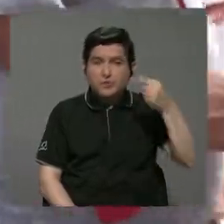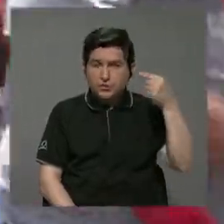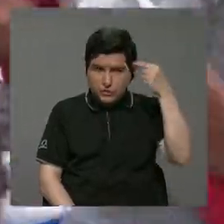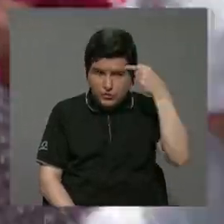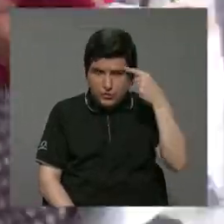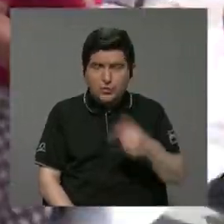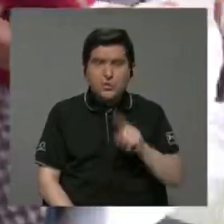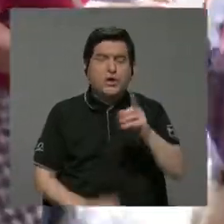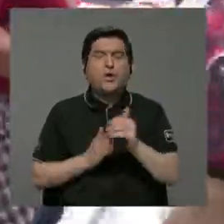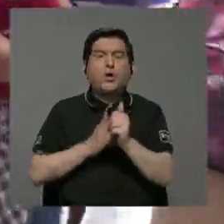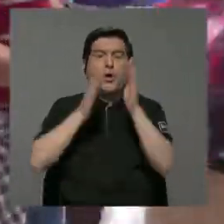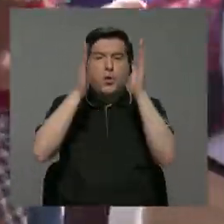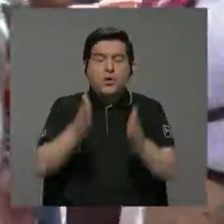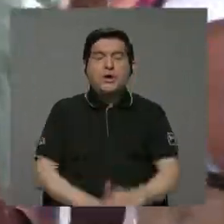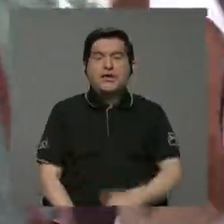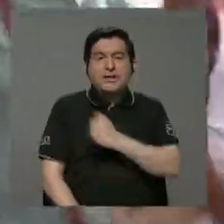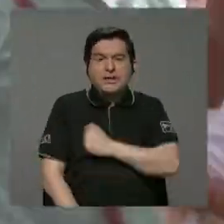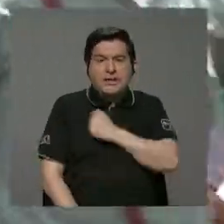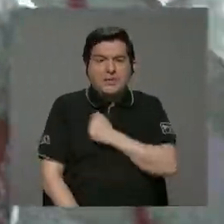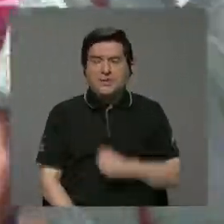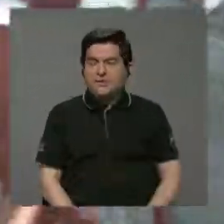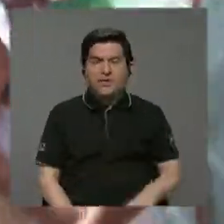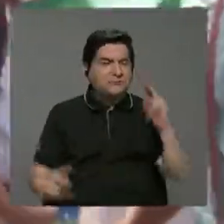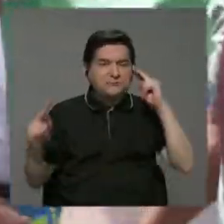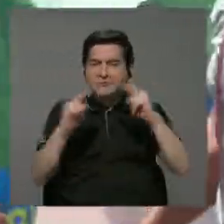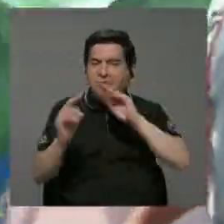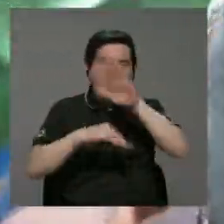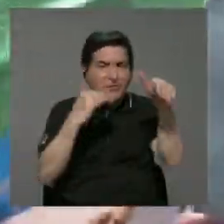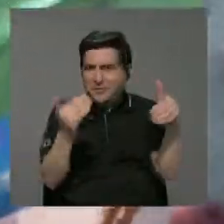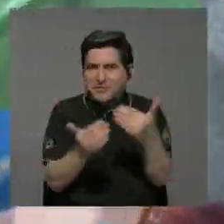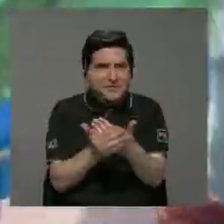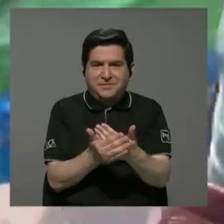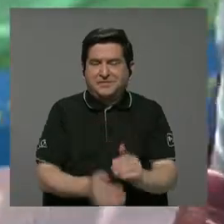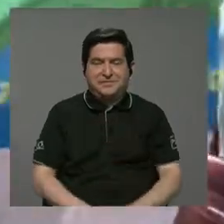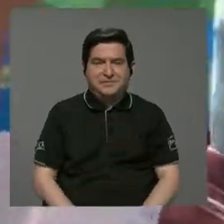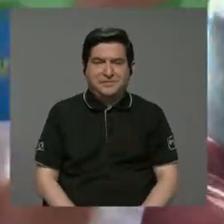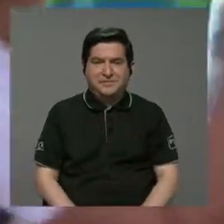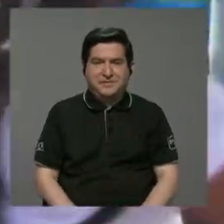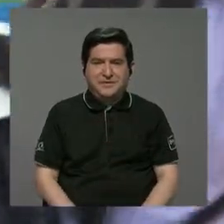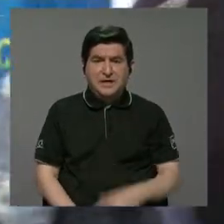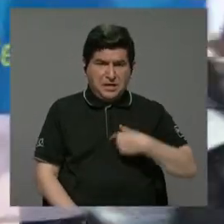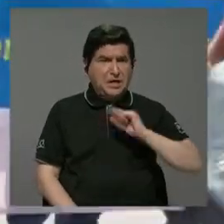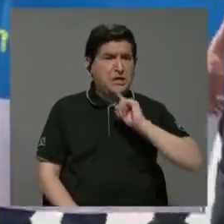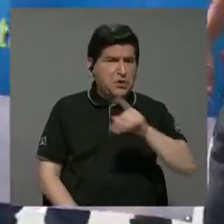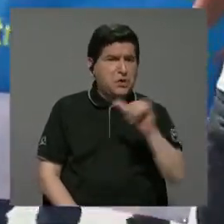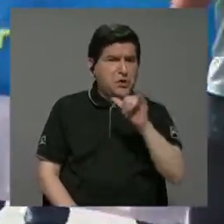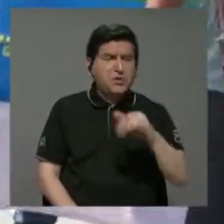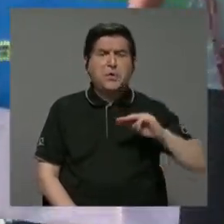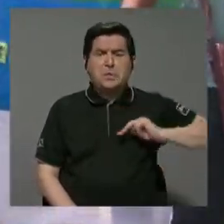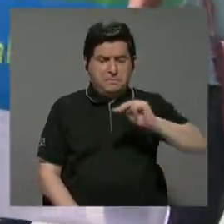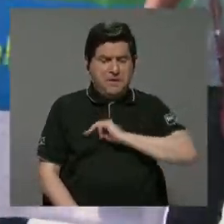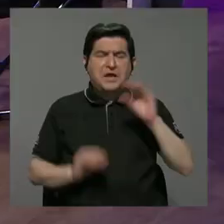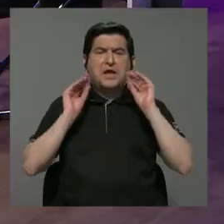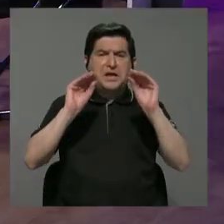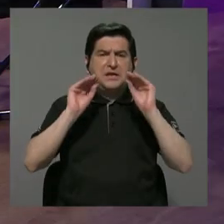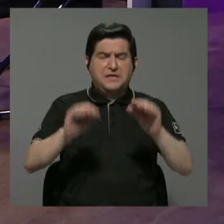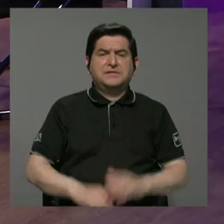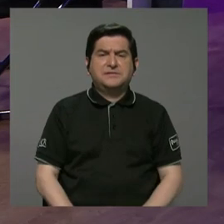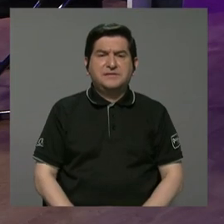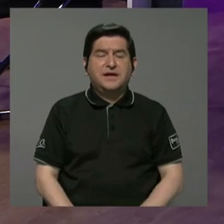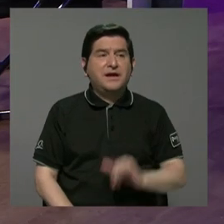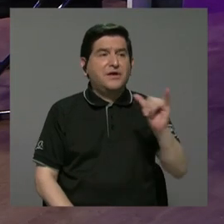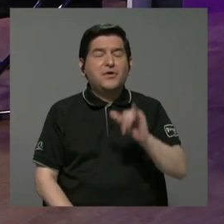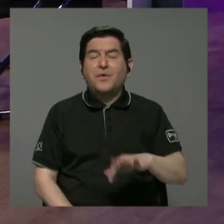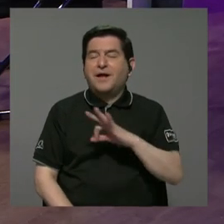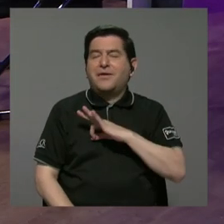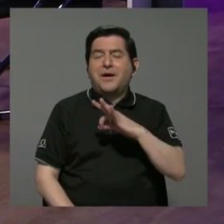un líder que, perdón, está desconociendo todo esto. Y tengo que decirlo también, el Ministerio de Educación es la piñata. A